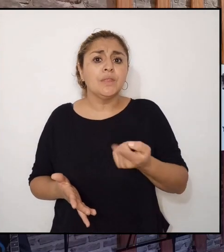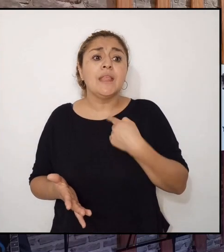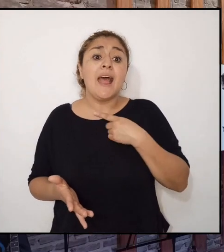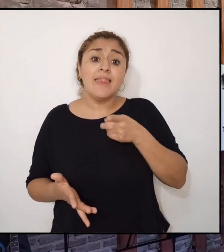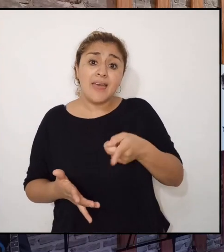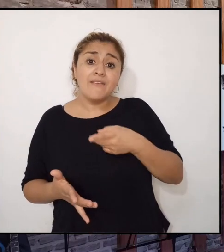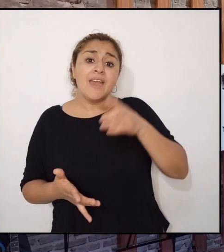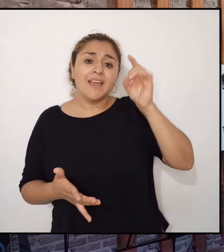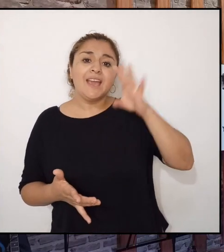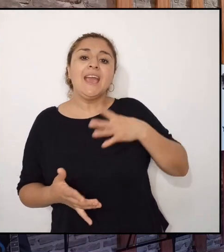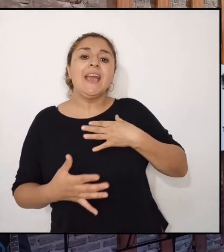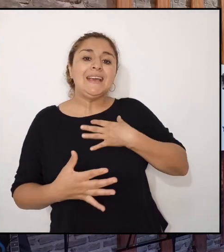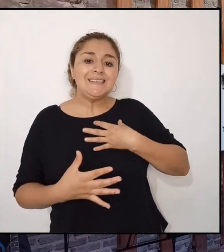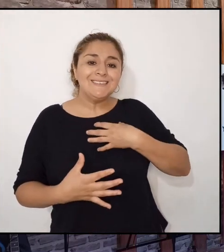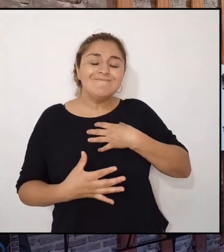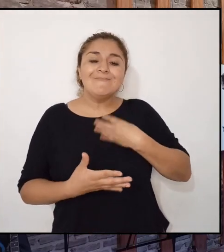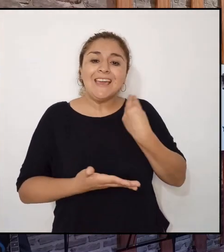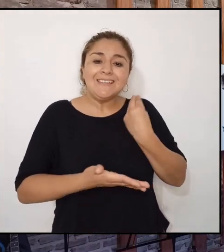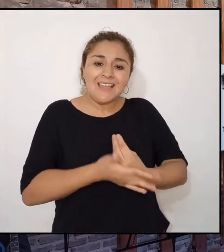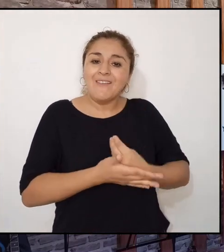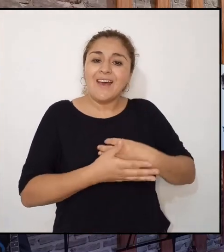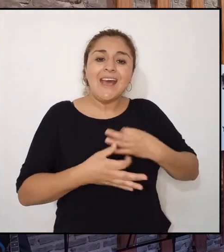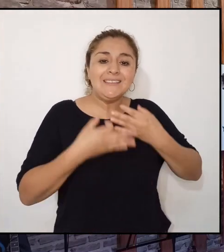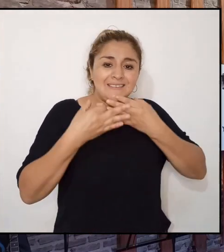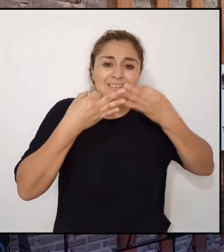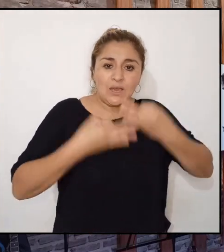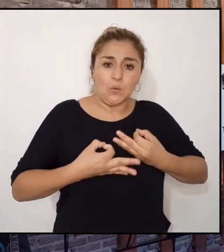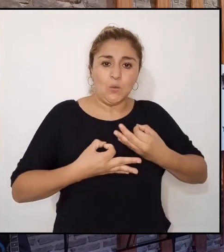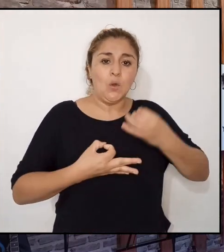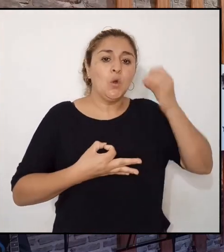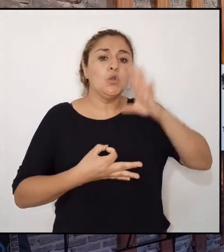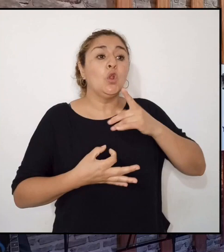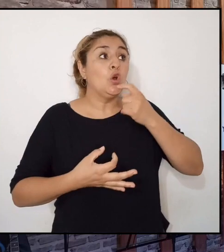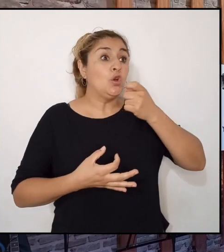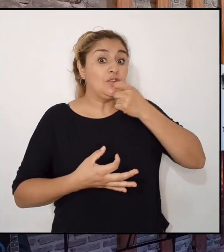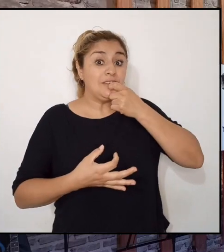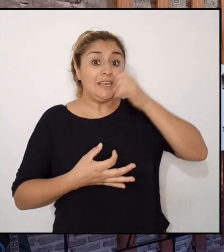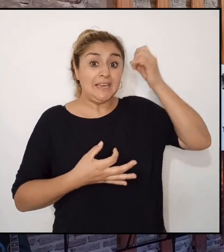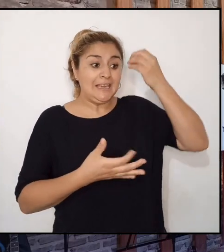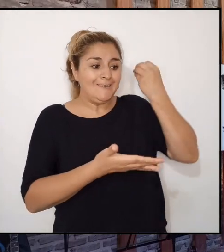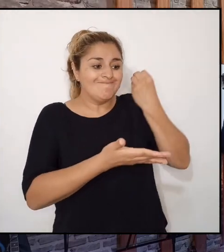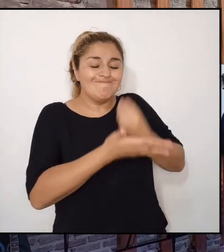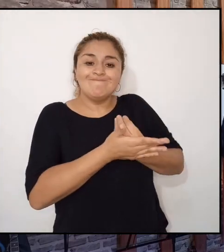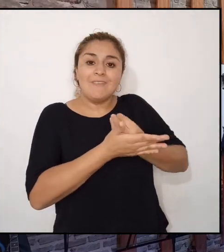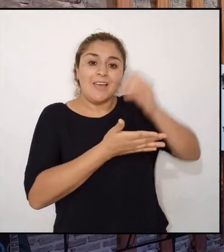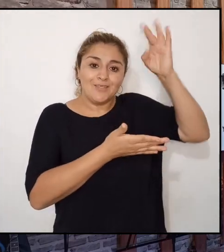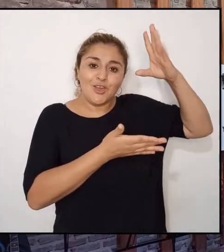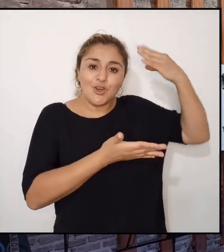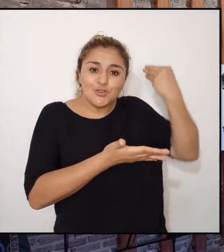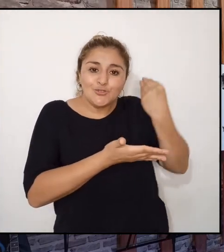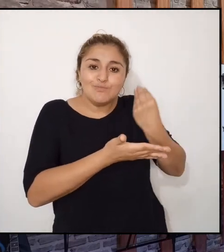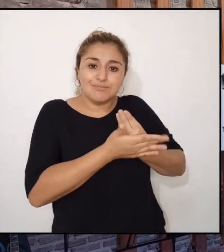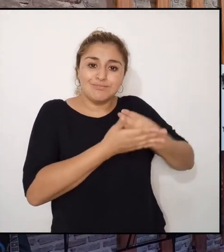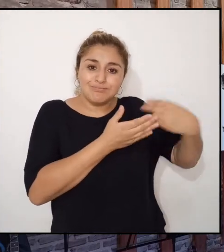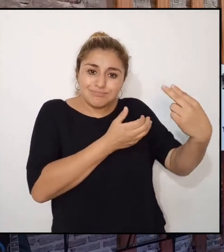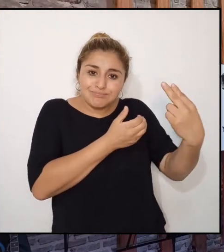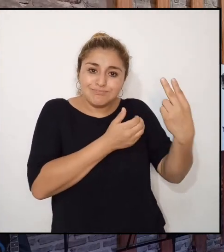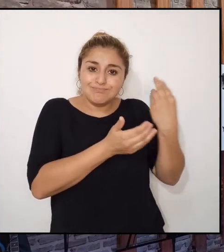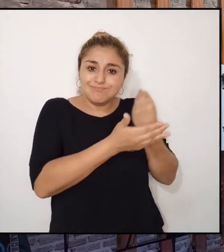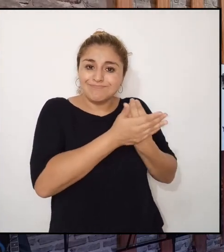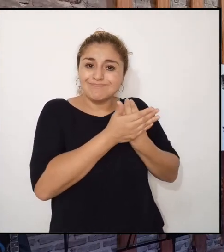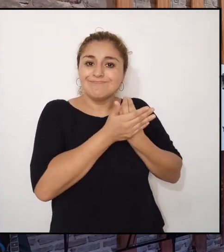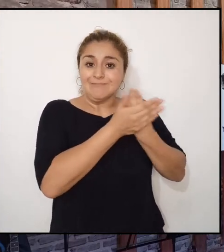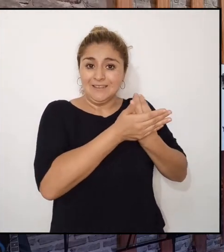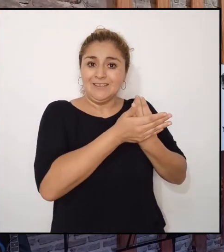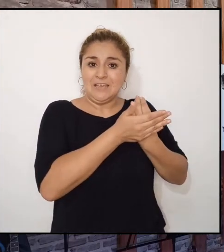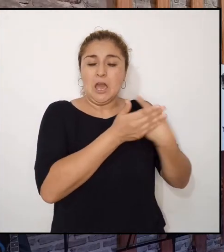Entonces, esta mañana podemos correr a los brazos del Padre. Podemos correr a los brazos de Jesús. Y tal